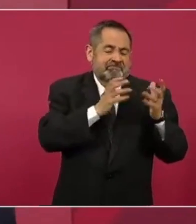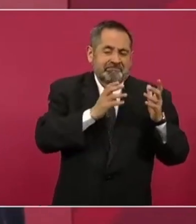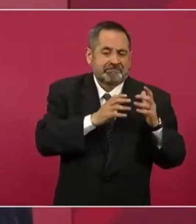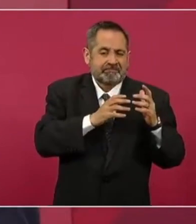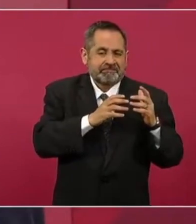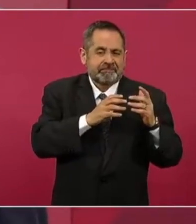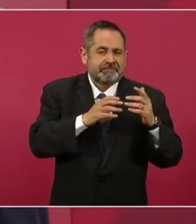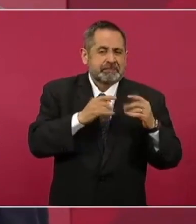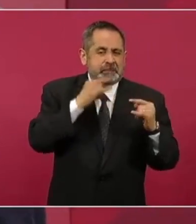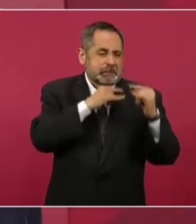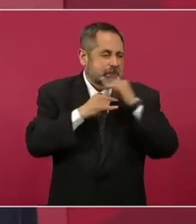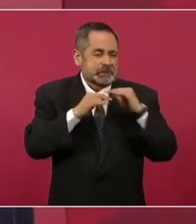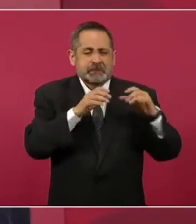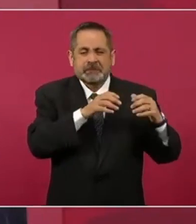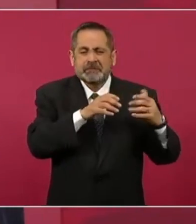pueden